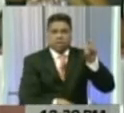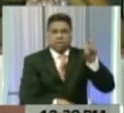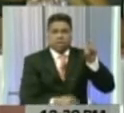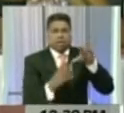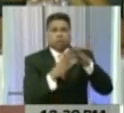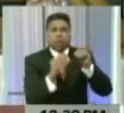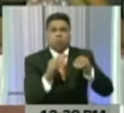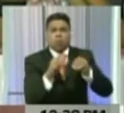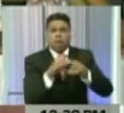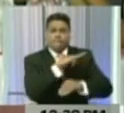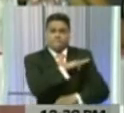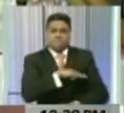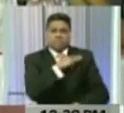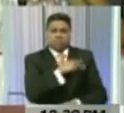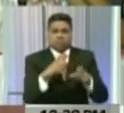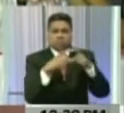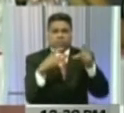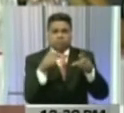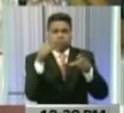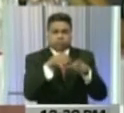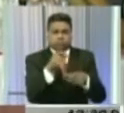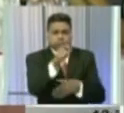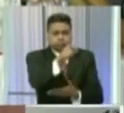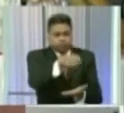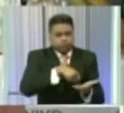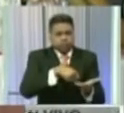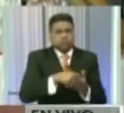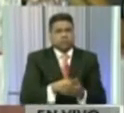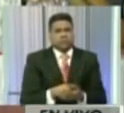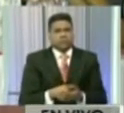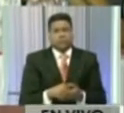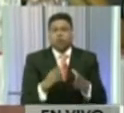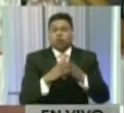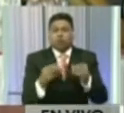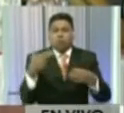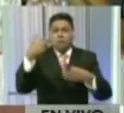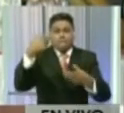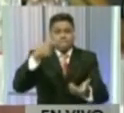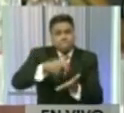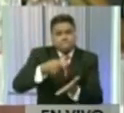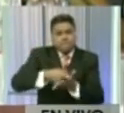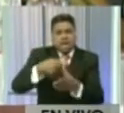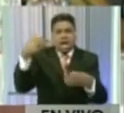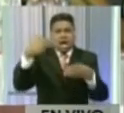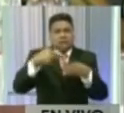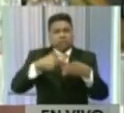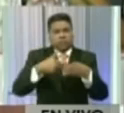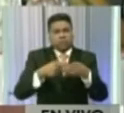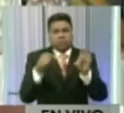misiones. Todo lo que entra por gasolina va al fondo de misiones.